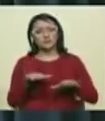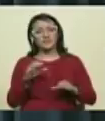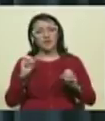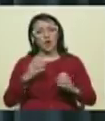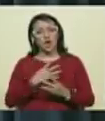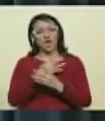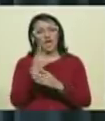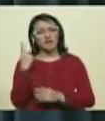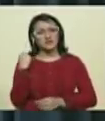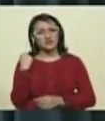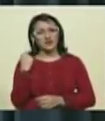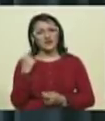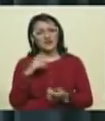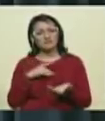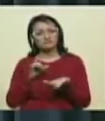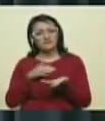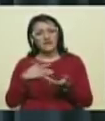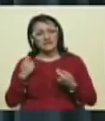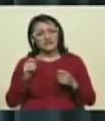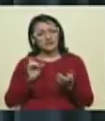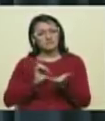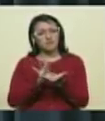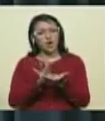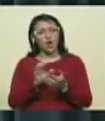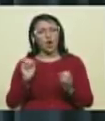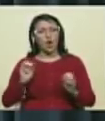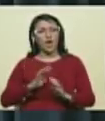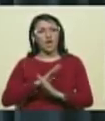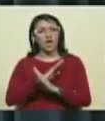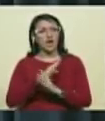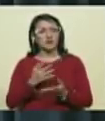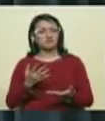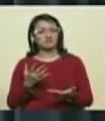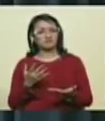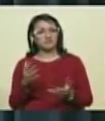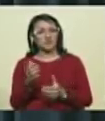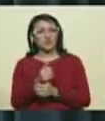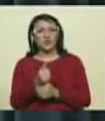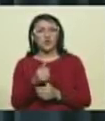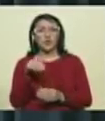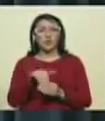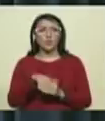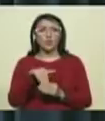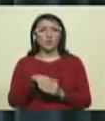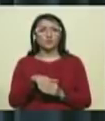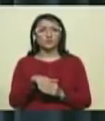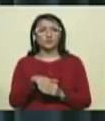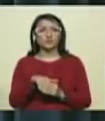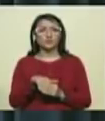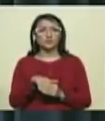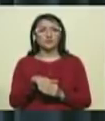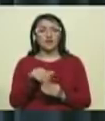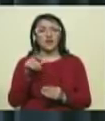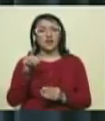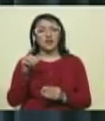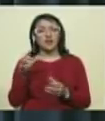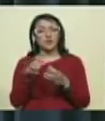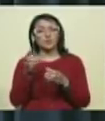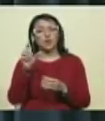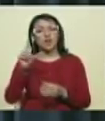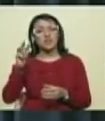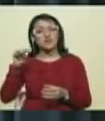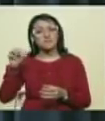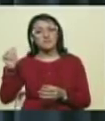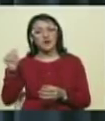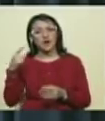ayer, intentaron expulsarnos de la OEA ayer y no lograron obtener los votos más allá de los votos del cartel de Lima y de aquellas naciones